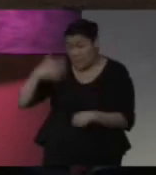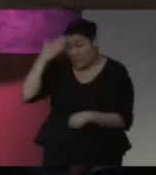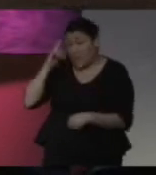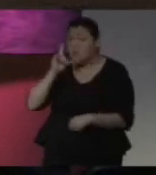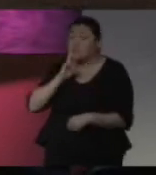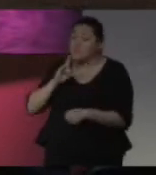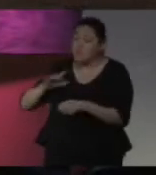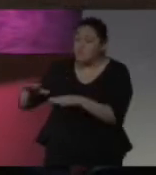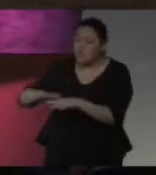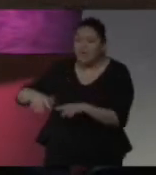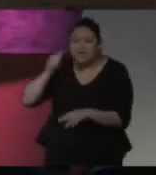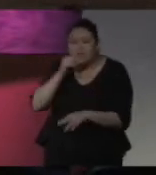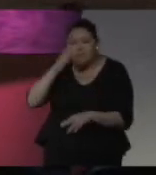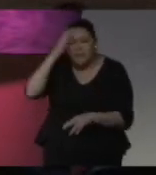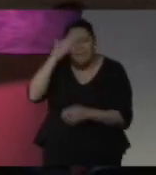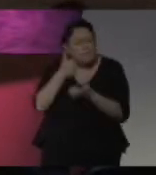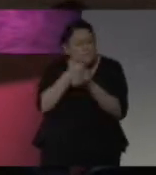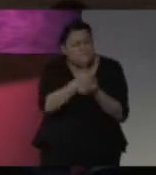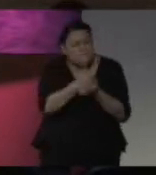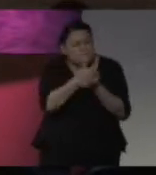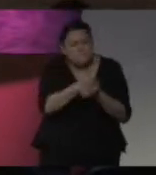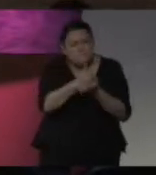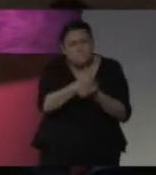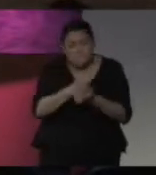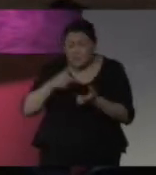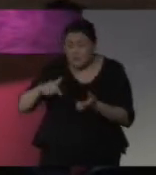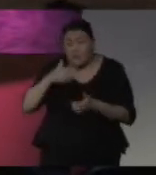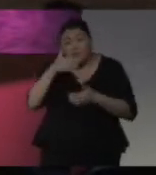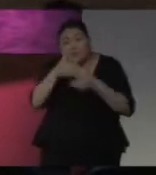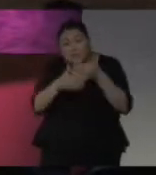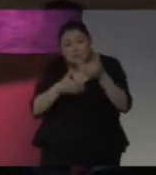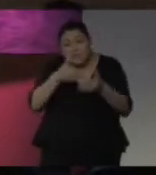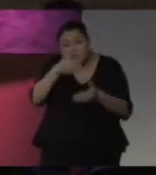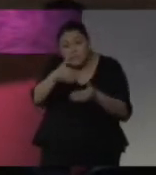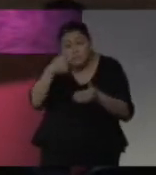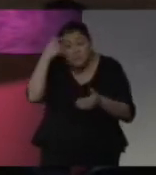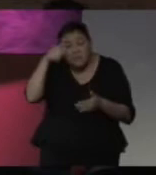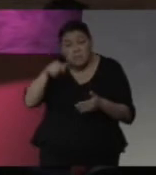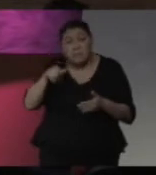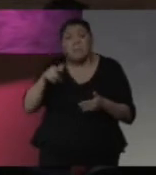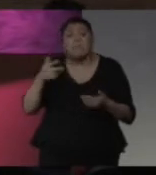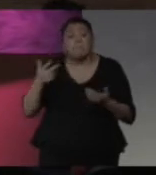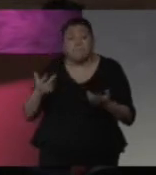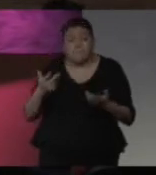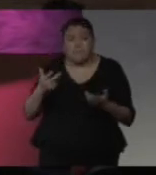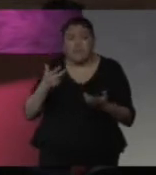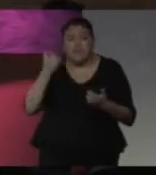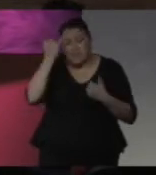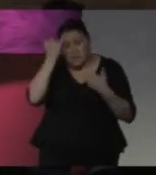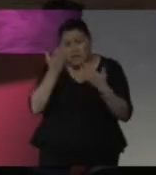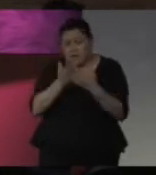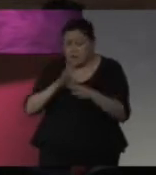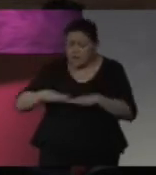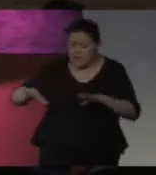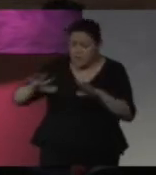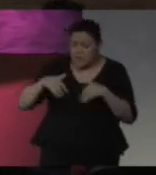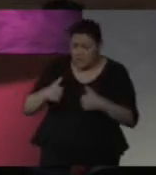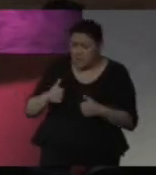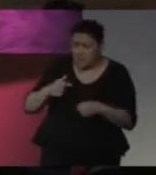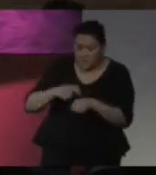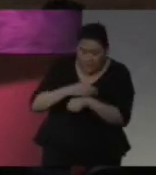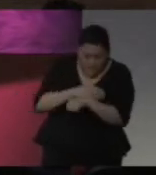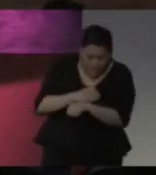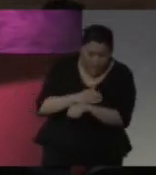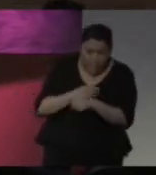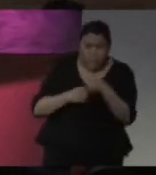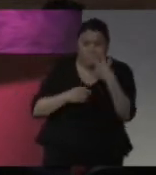columna vertebral del proceso para contribuir al proceso, a la comprensión. Yo propongo dos dimensiones, pero ya se acabó el tiempo.